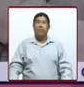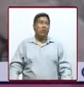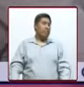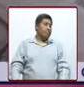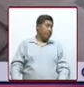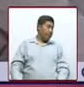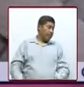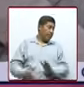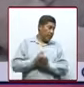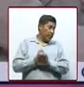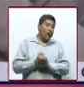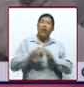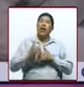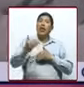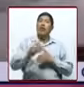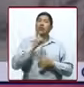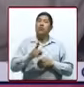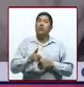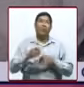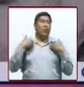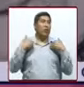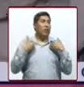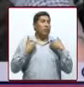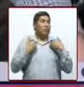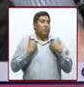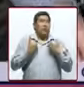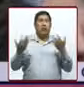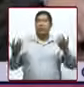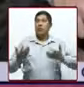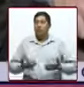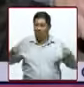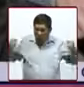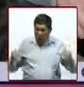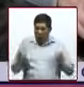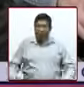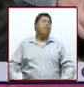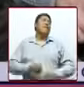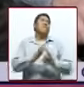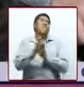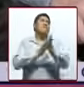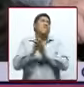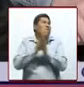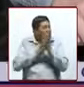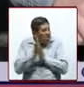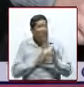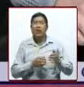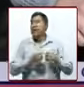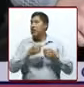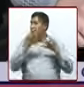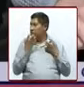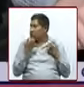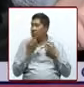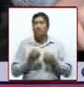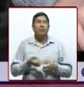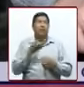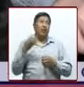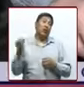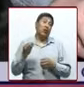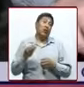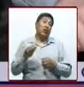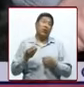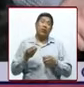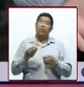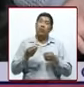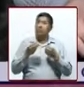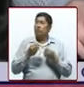Así es. Va a salir adelante porque tiene el ánimo, las fuerzas, las ganas, su familia también. Hay